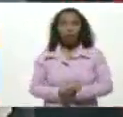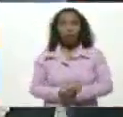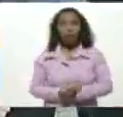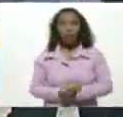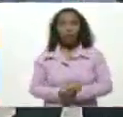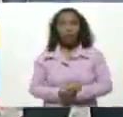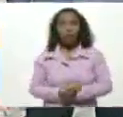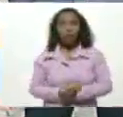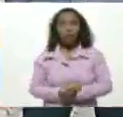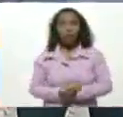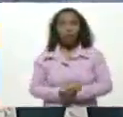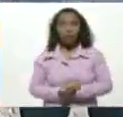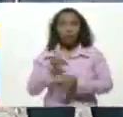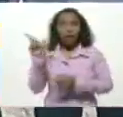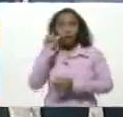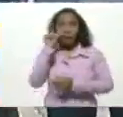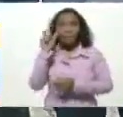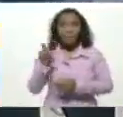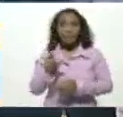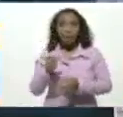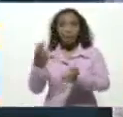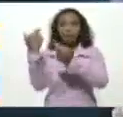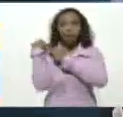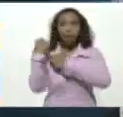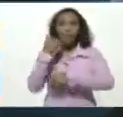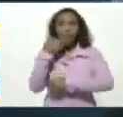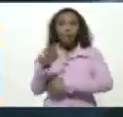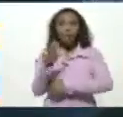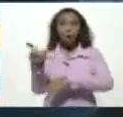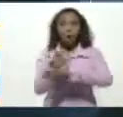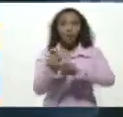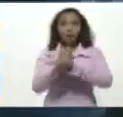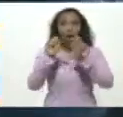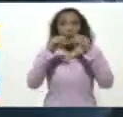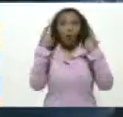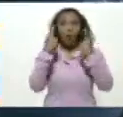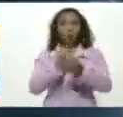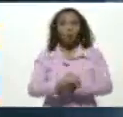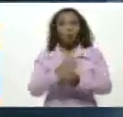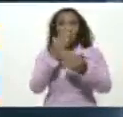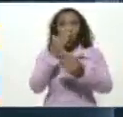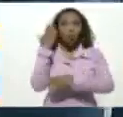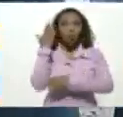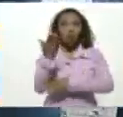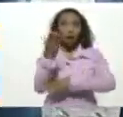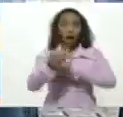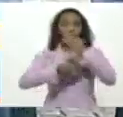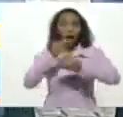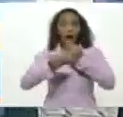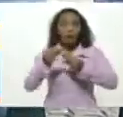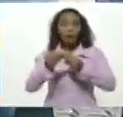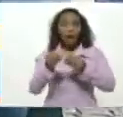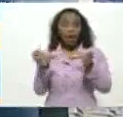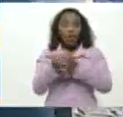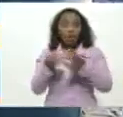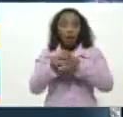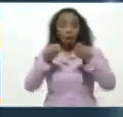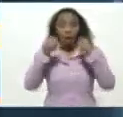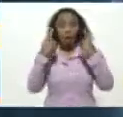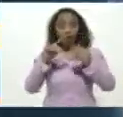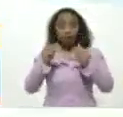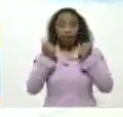Terán, Alejandro Terán, próximo gobernador de La Guaira. Usted me garantiza el lado de La Guaira de manera